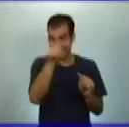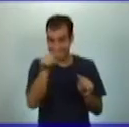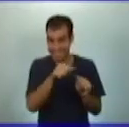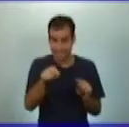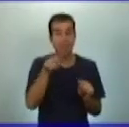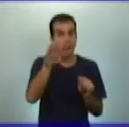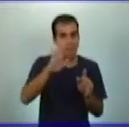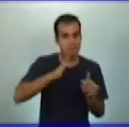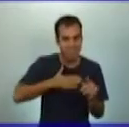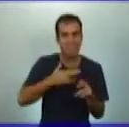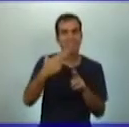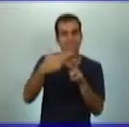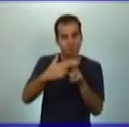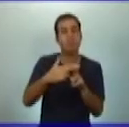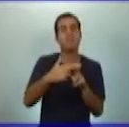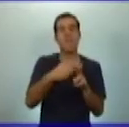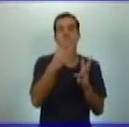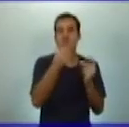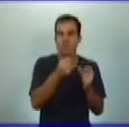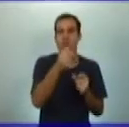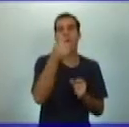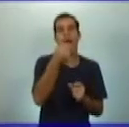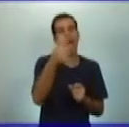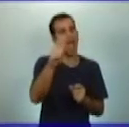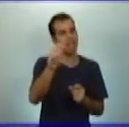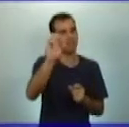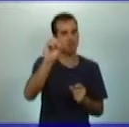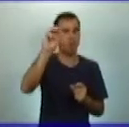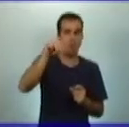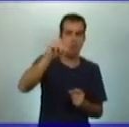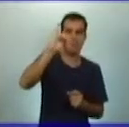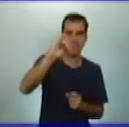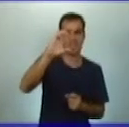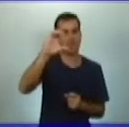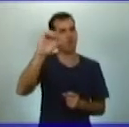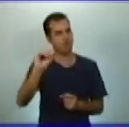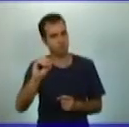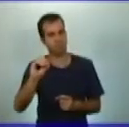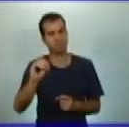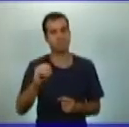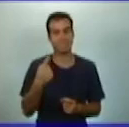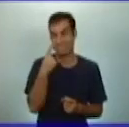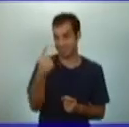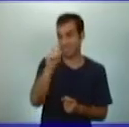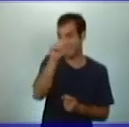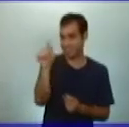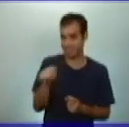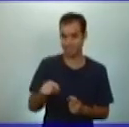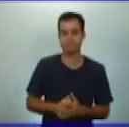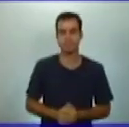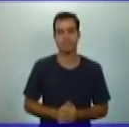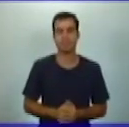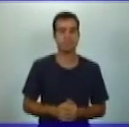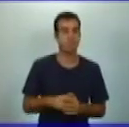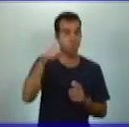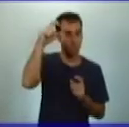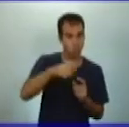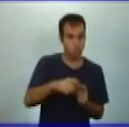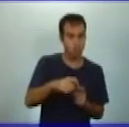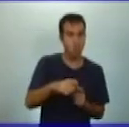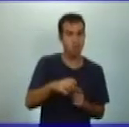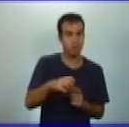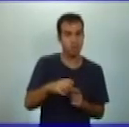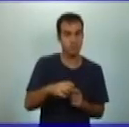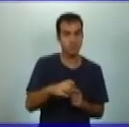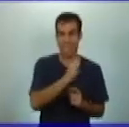número atómico de los elementos. Y por último, la ubicación en que se encuentra en la tabla periódica. Es decir, cuando hablamos de la ubicación,